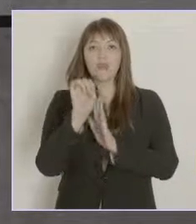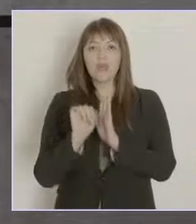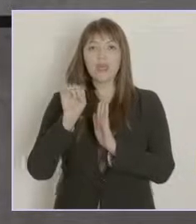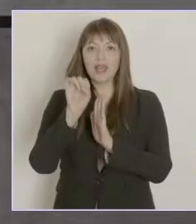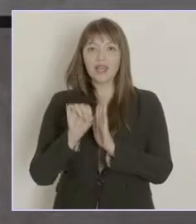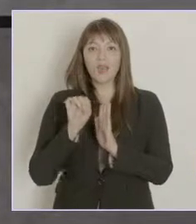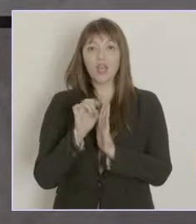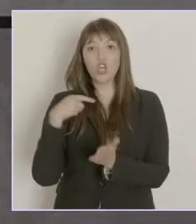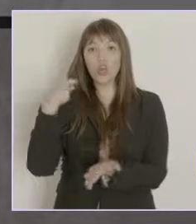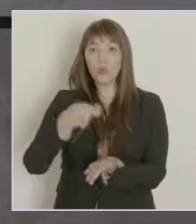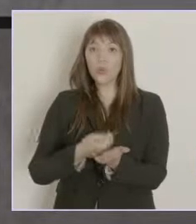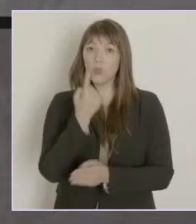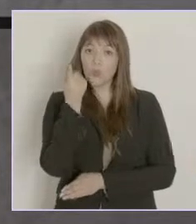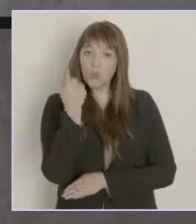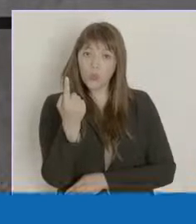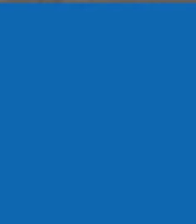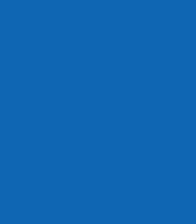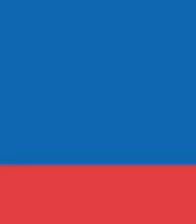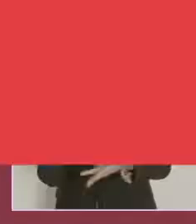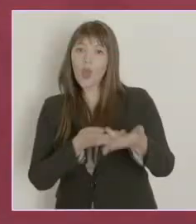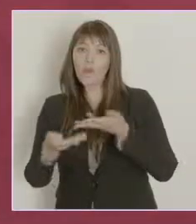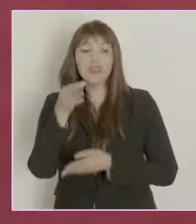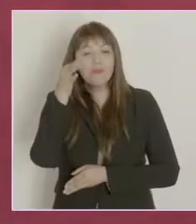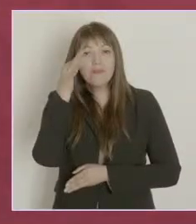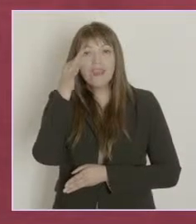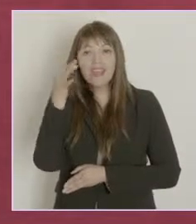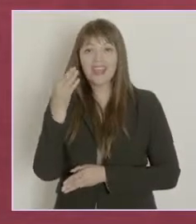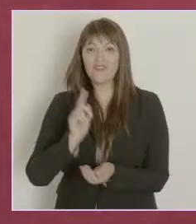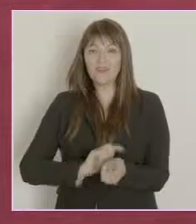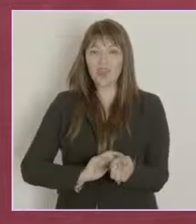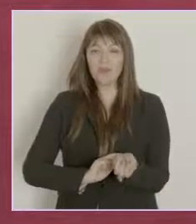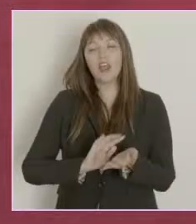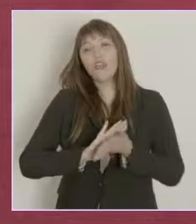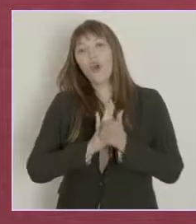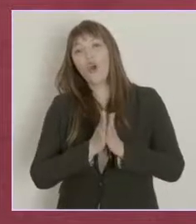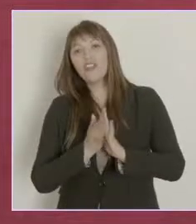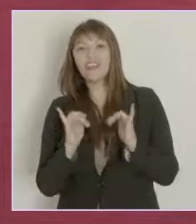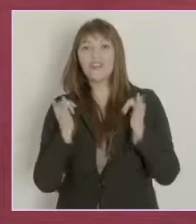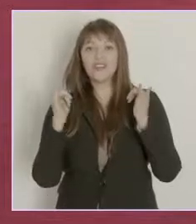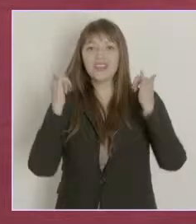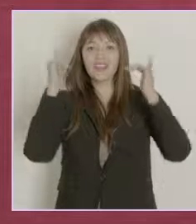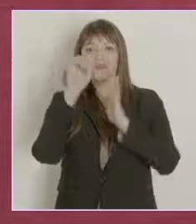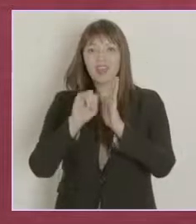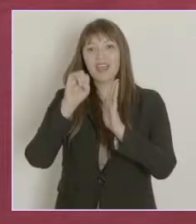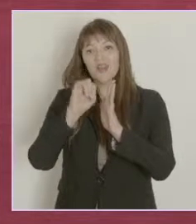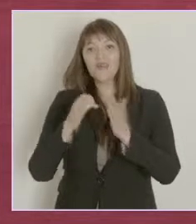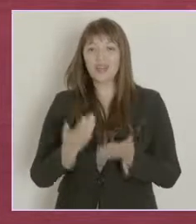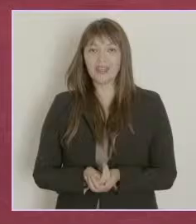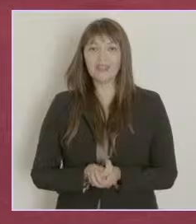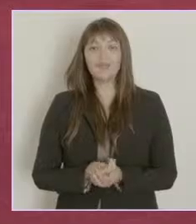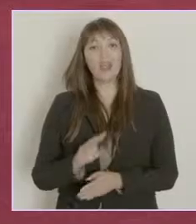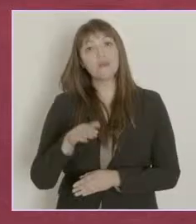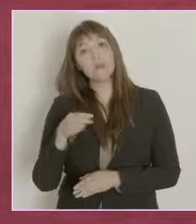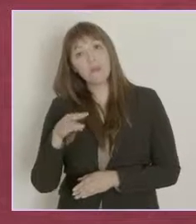compró una para poder verla y compartir en familia. Y después todos disfrutaron de la película que habían comprado.